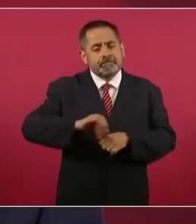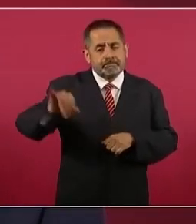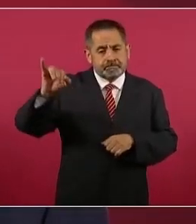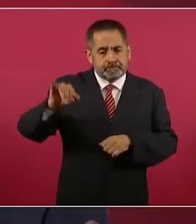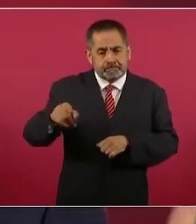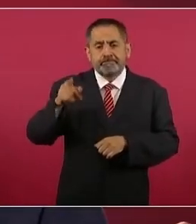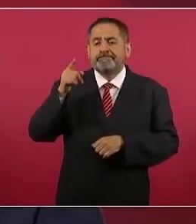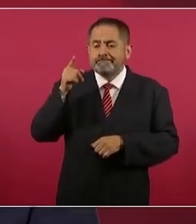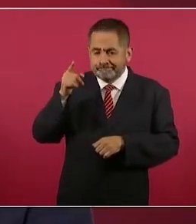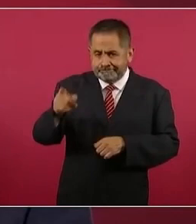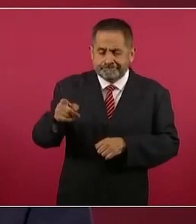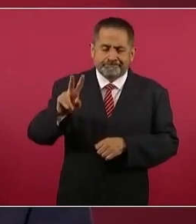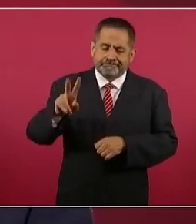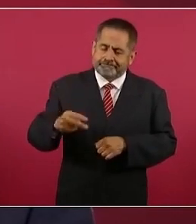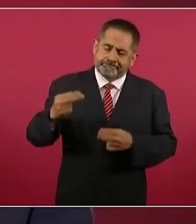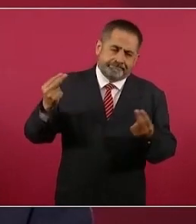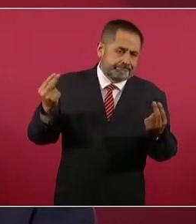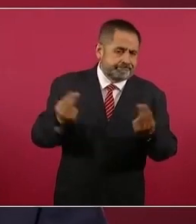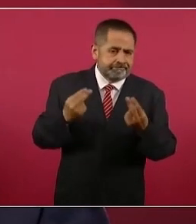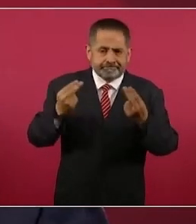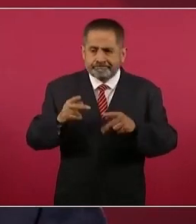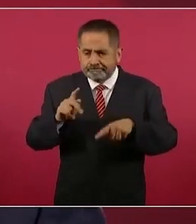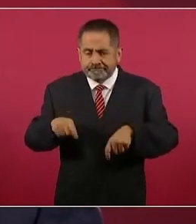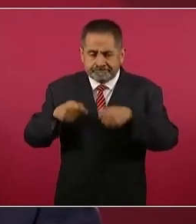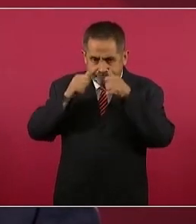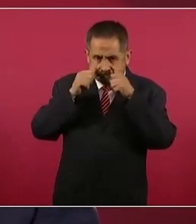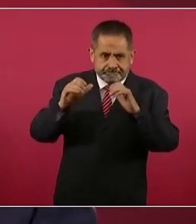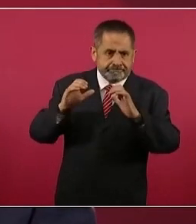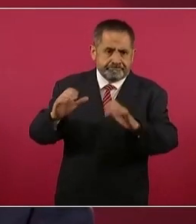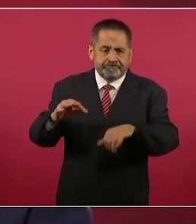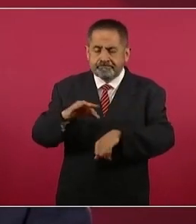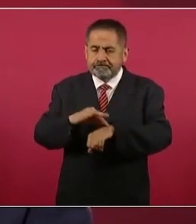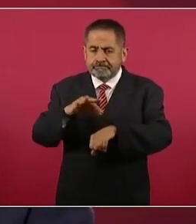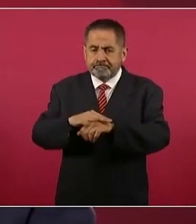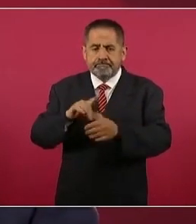tienen una enorme necesidad de contar con médicos especialistas.